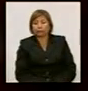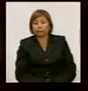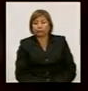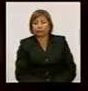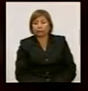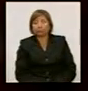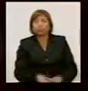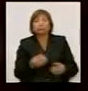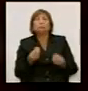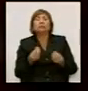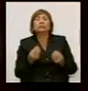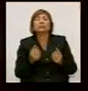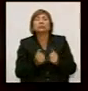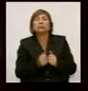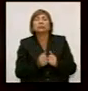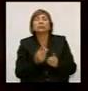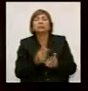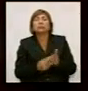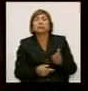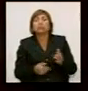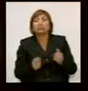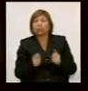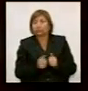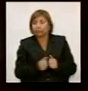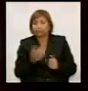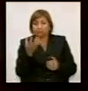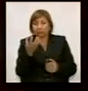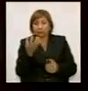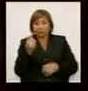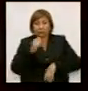¿Con qué? Con la piedra